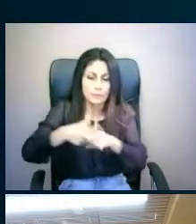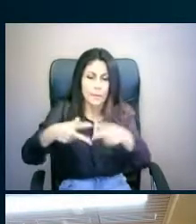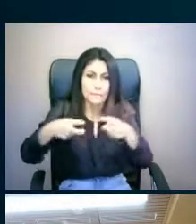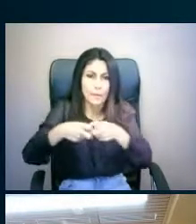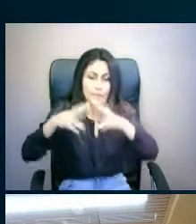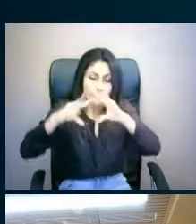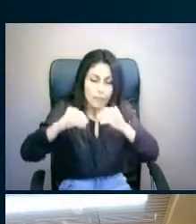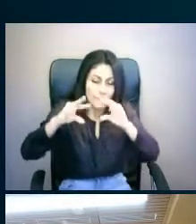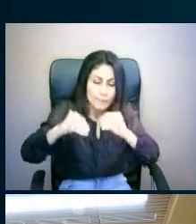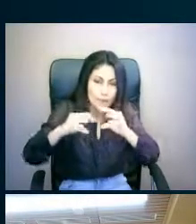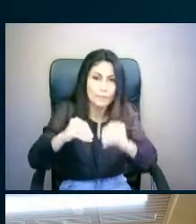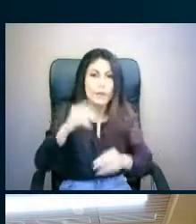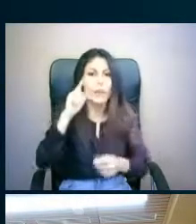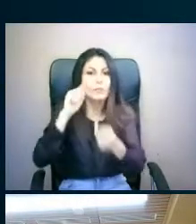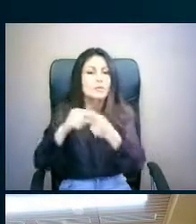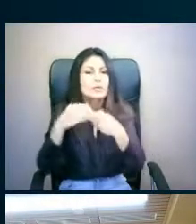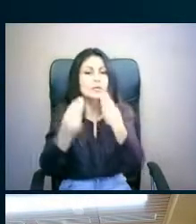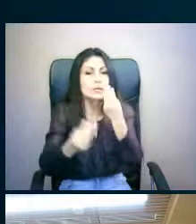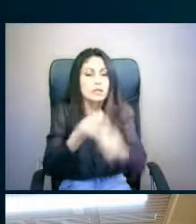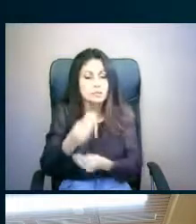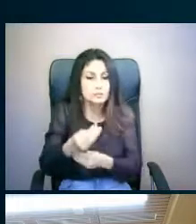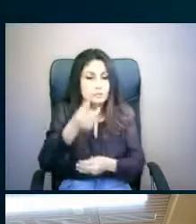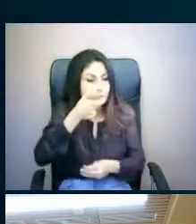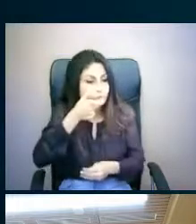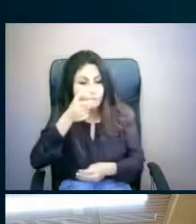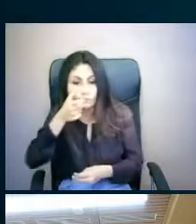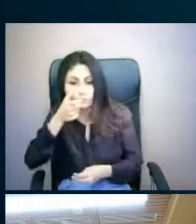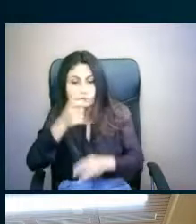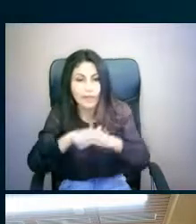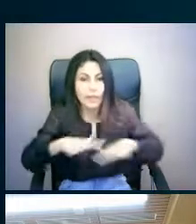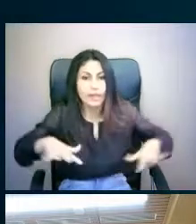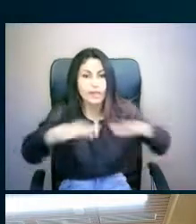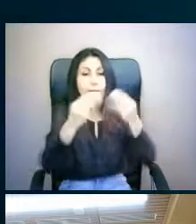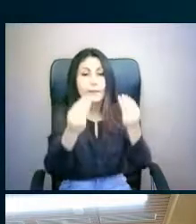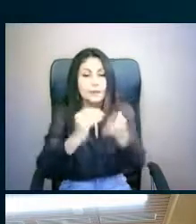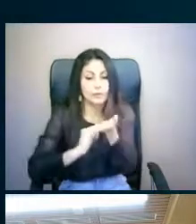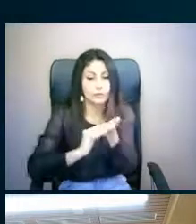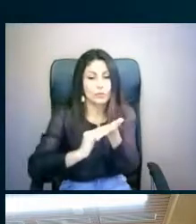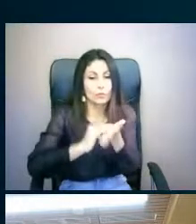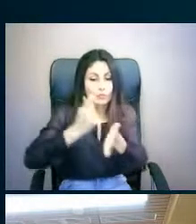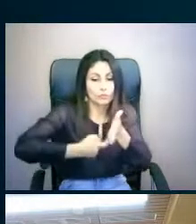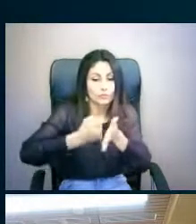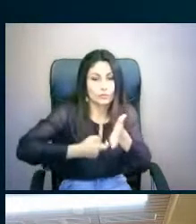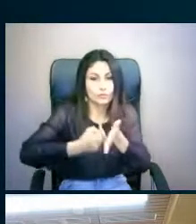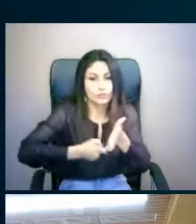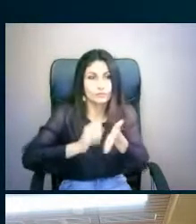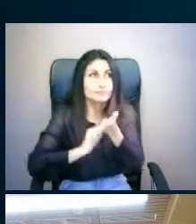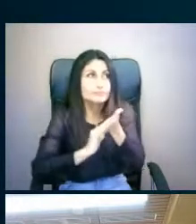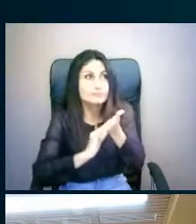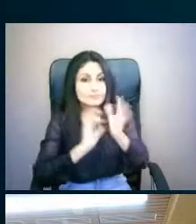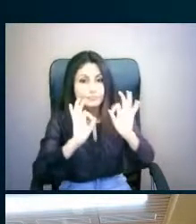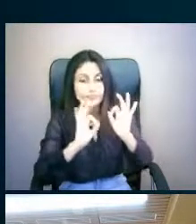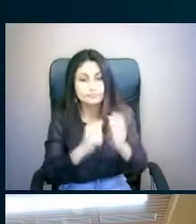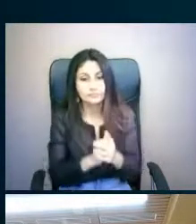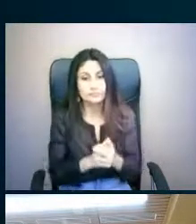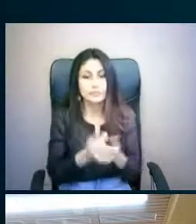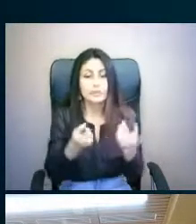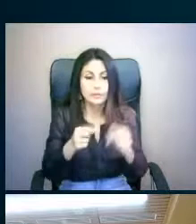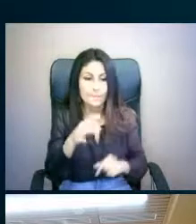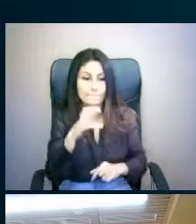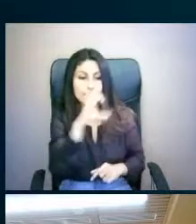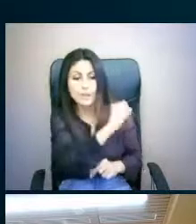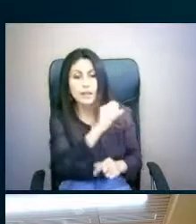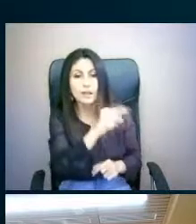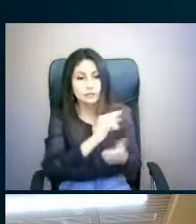de hacer inspecciones oportunas en sitio para corregir las anomalías. La detección oportuna de